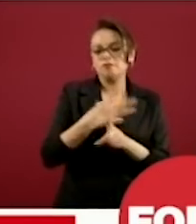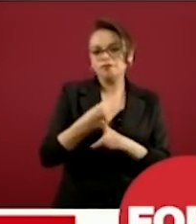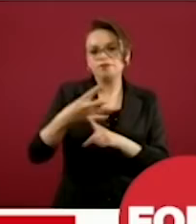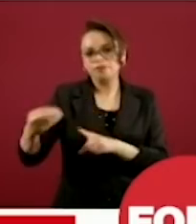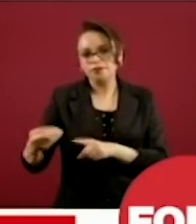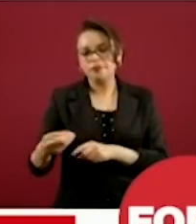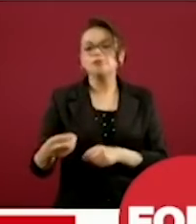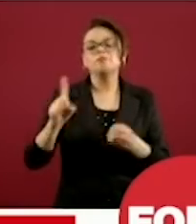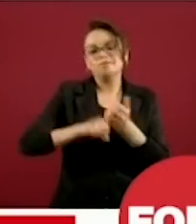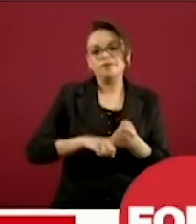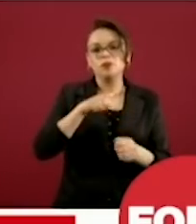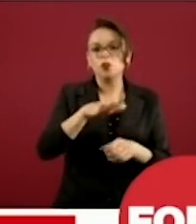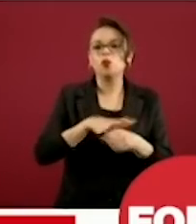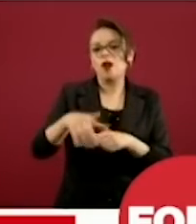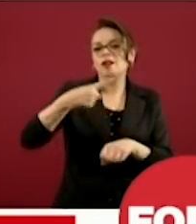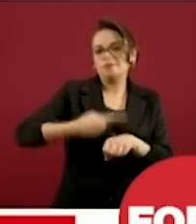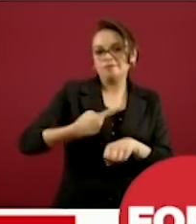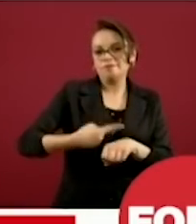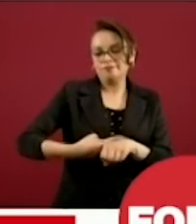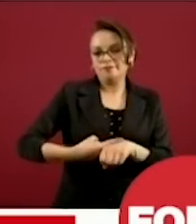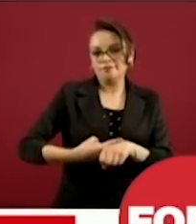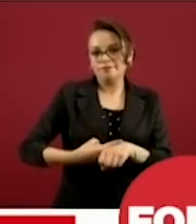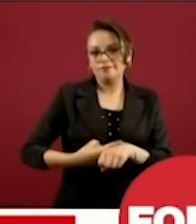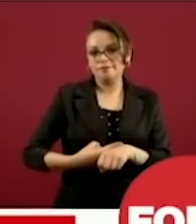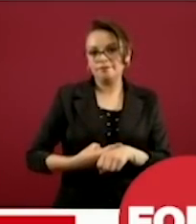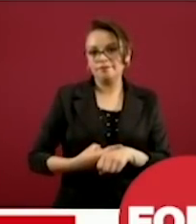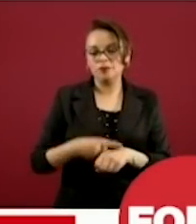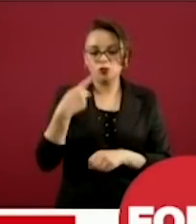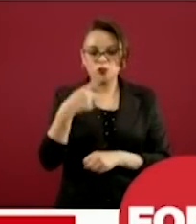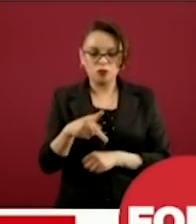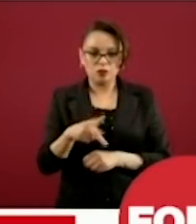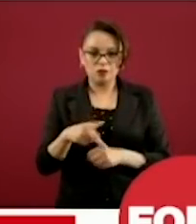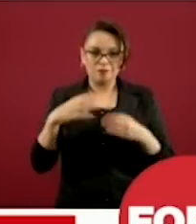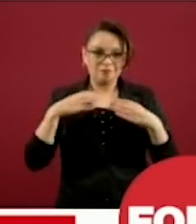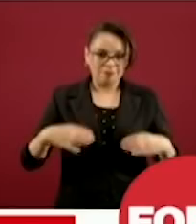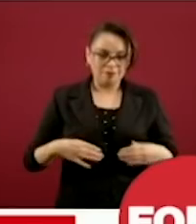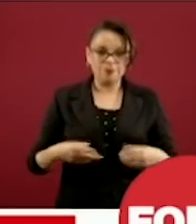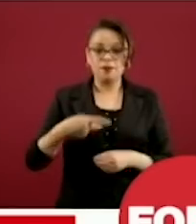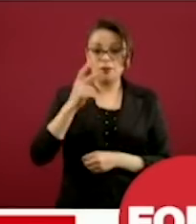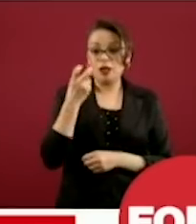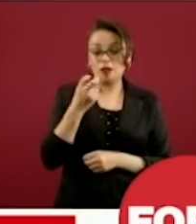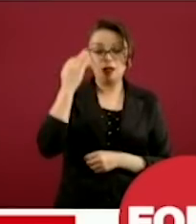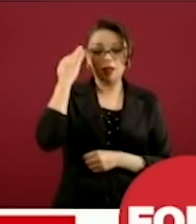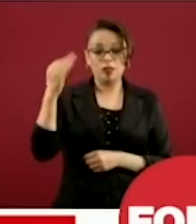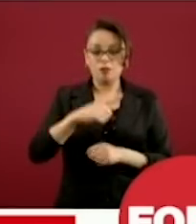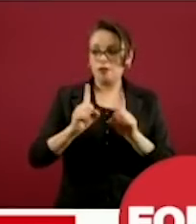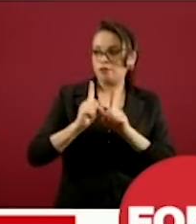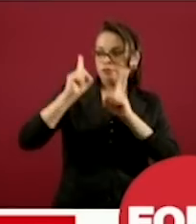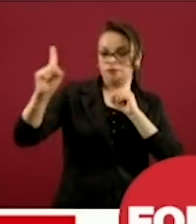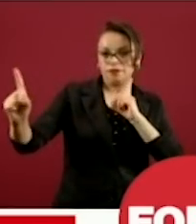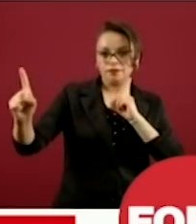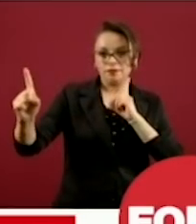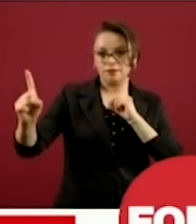importante utilizar esta información precisamente para, durante esta Jornada Nacional de Sana Distancia, hacer un llamado a